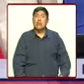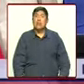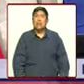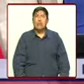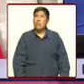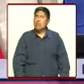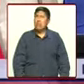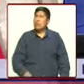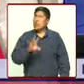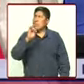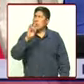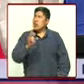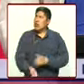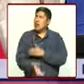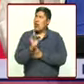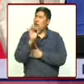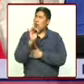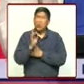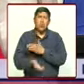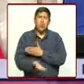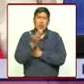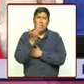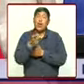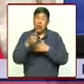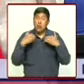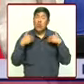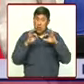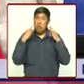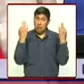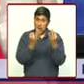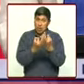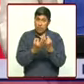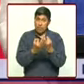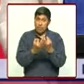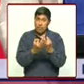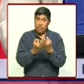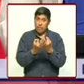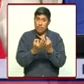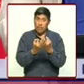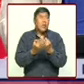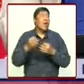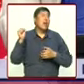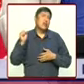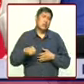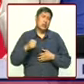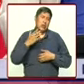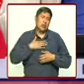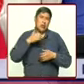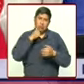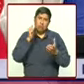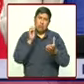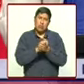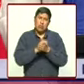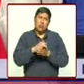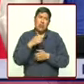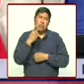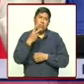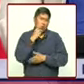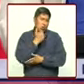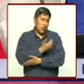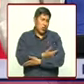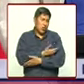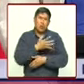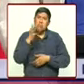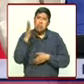En el 7, 8 de la mañana. 7, 8 de la mañana. ¿Tienes familia también? Claro, tengo a mi esposa y mis dos hijas, mi madre,